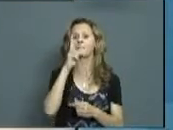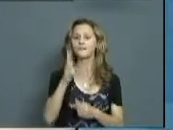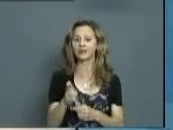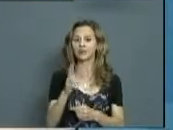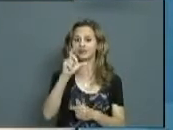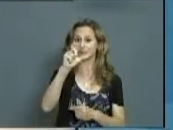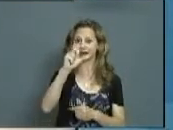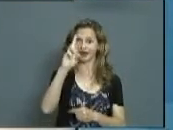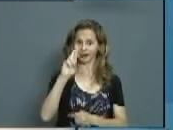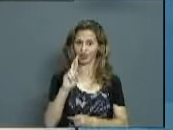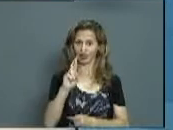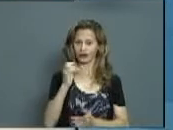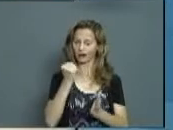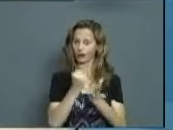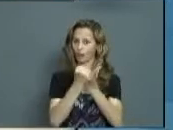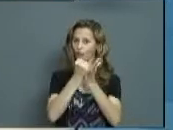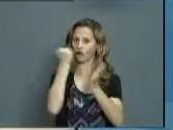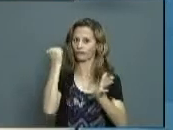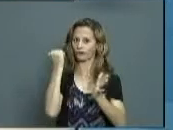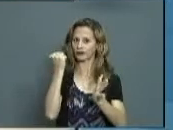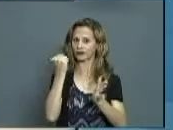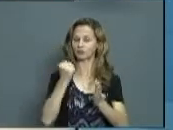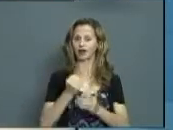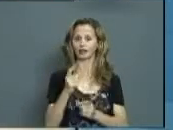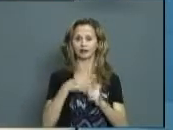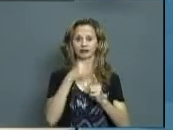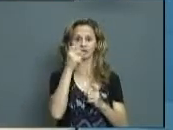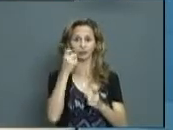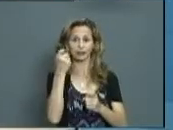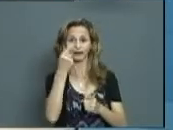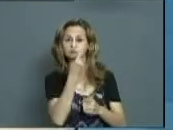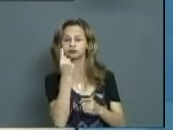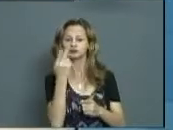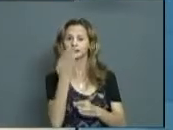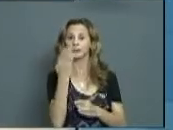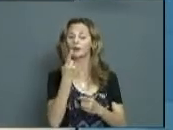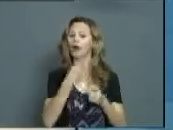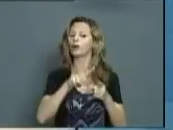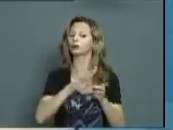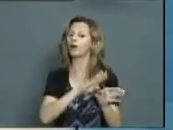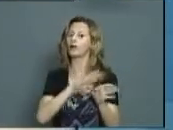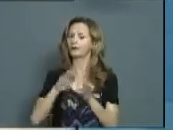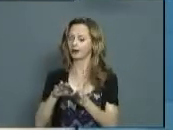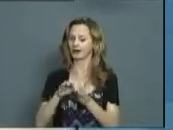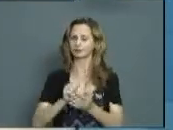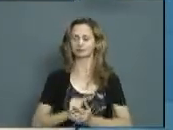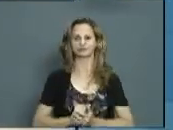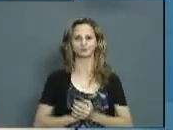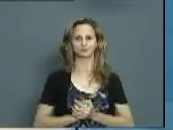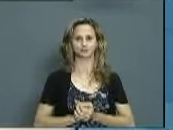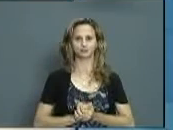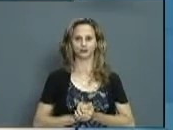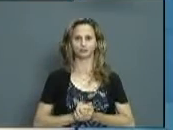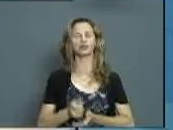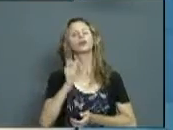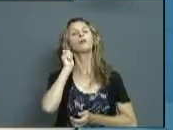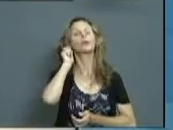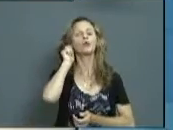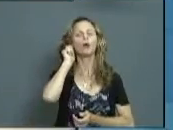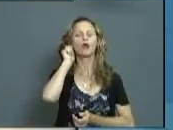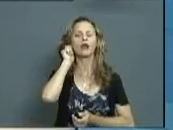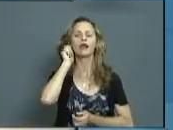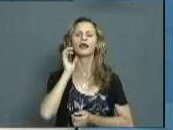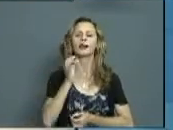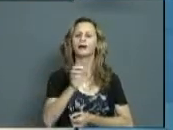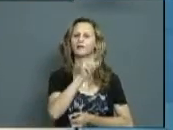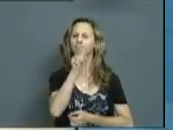si usted tuvo de verdad la COVID-19 o no. Por acá nos escribe la amiga Adisnubia Cabrera, desde la comunidad Guillermo